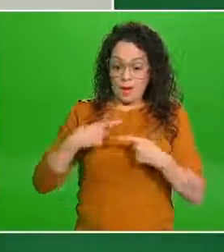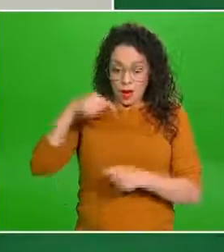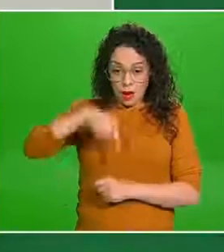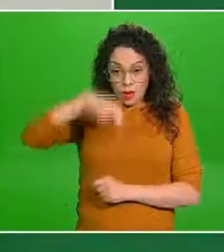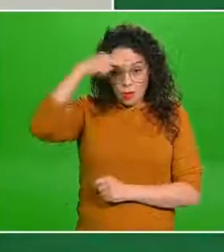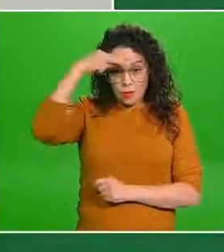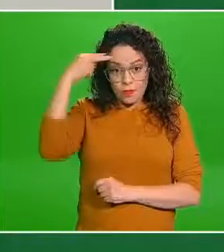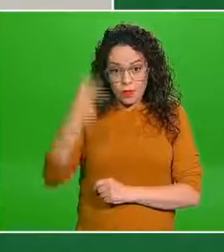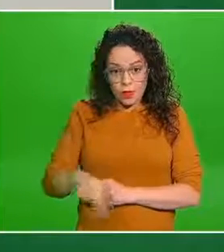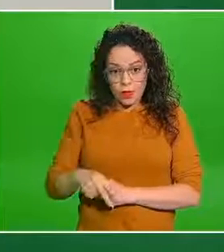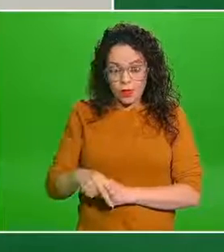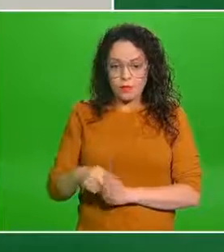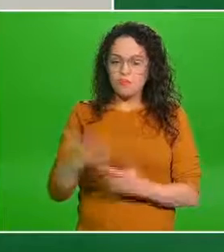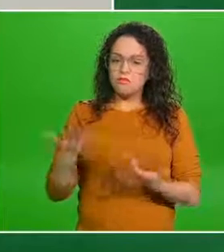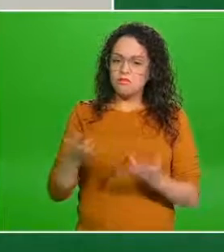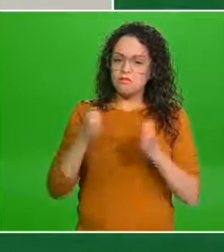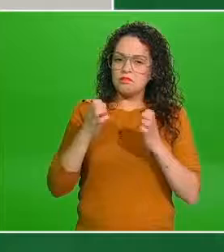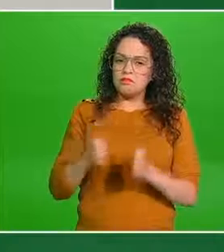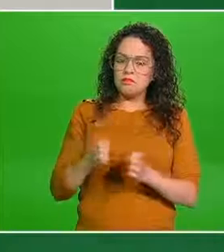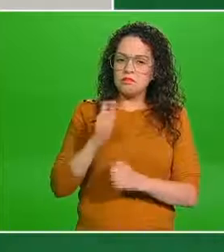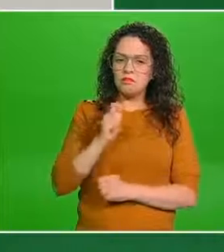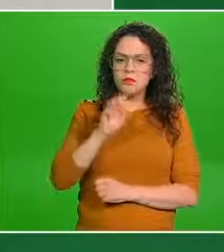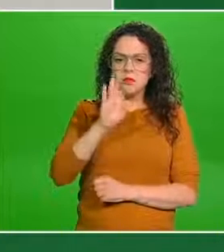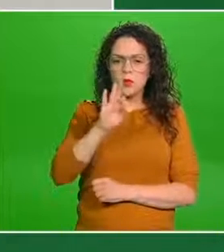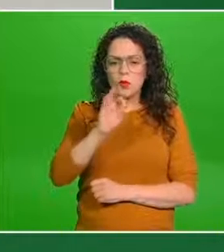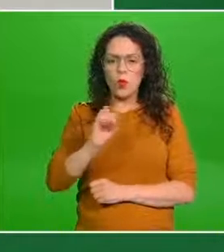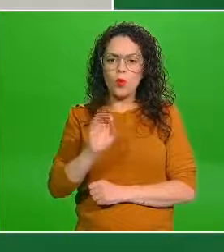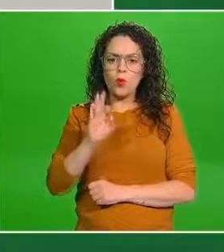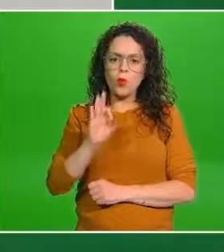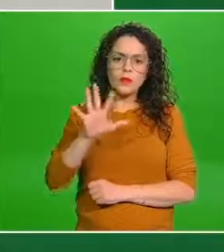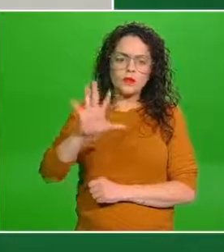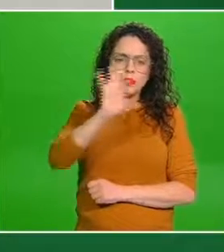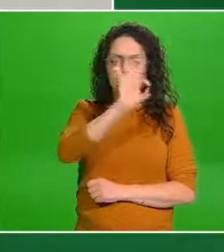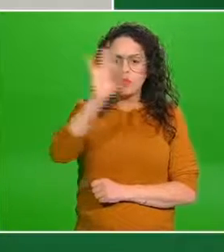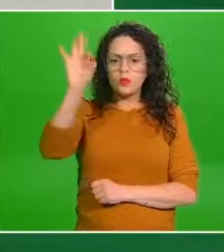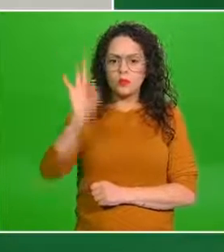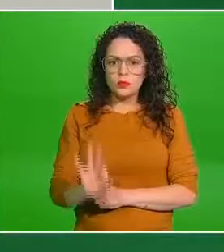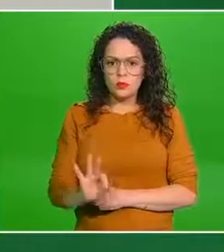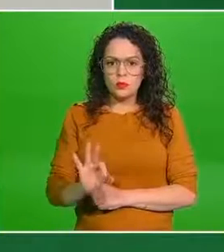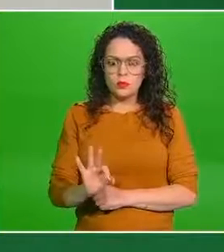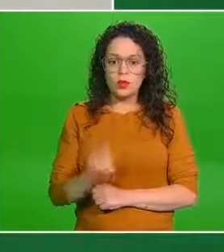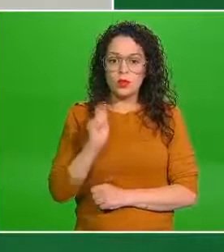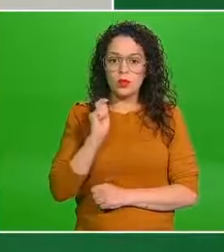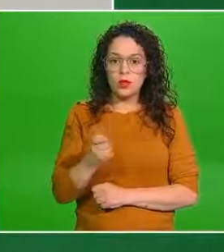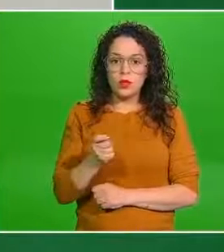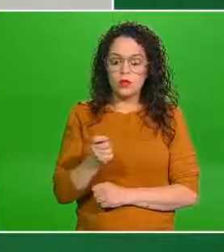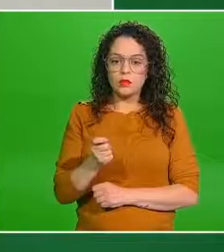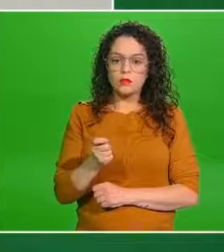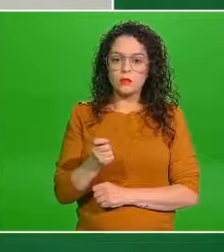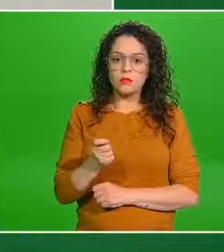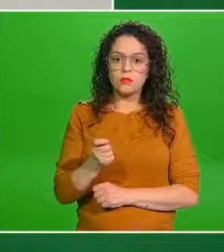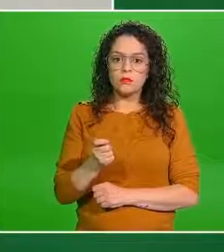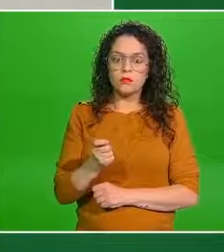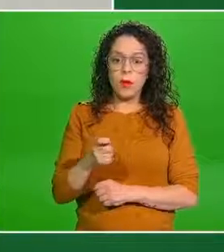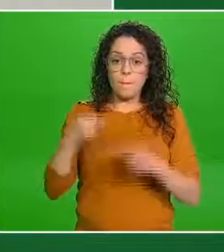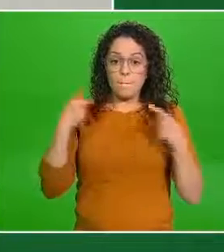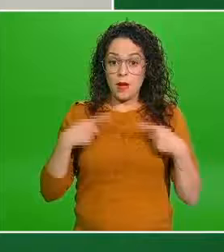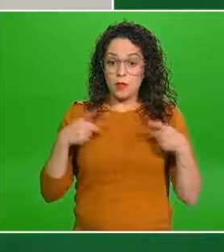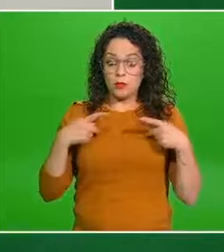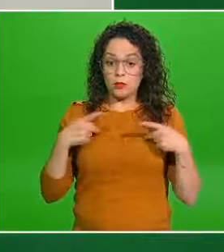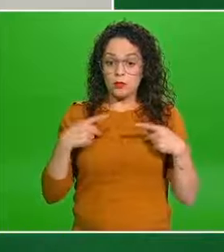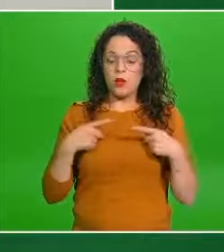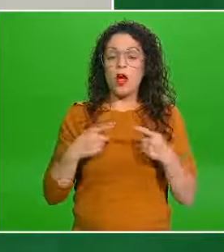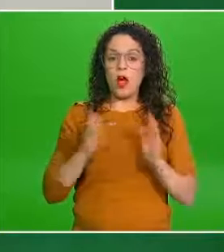México entre un 40, un 45% de seroprevalencia, es decir, de personas que han